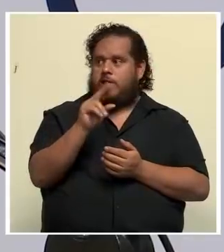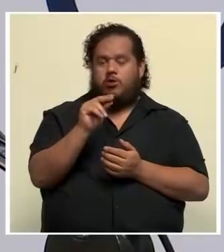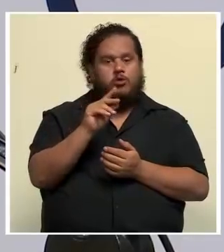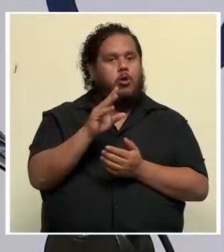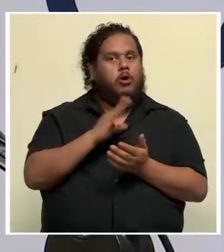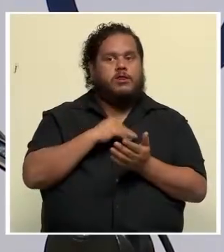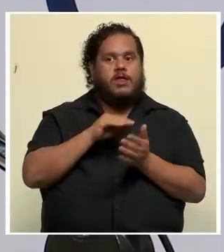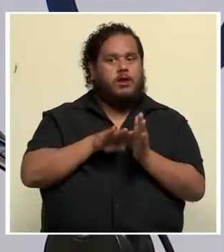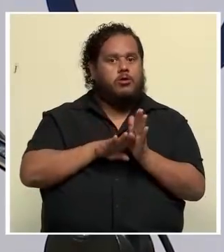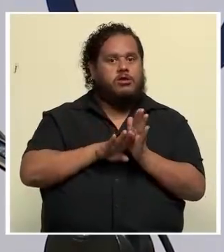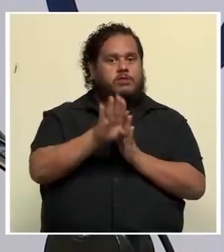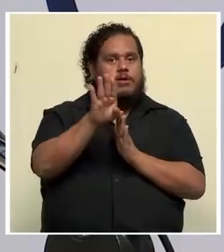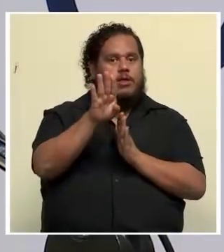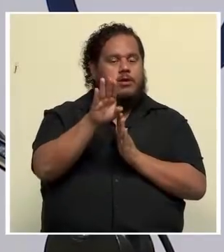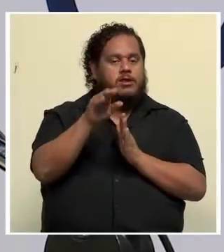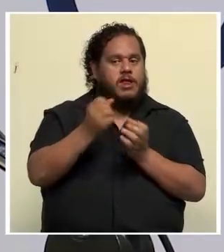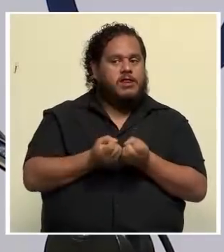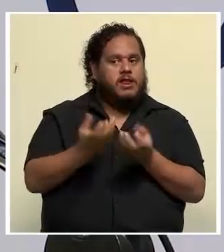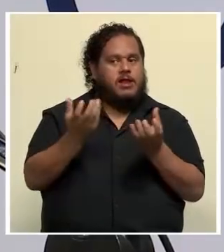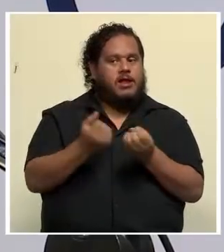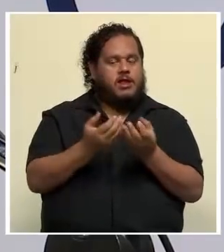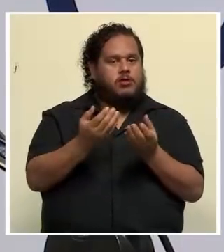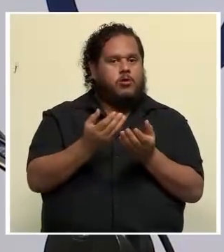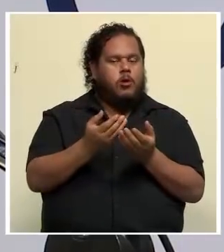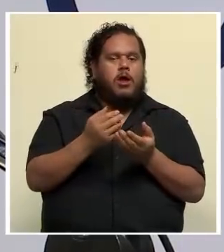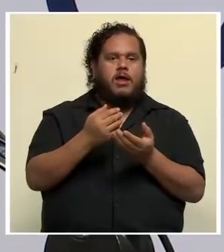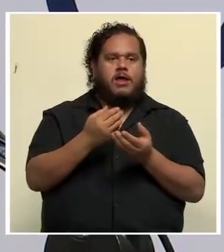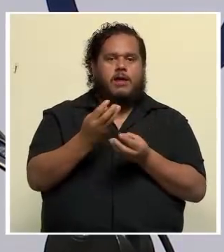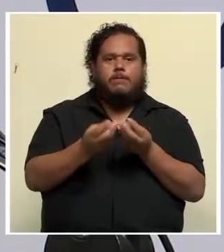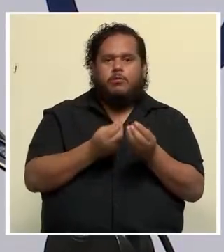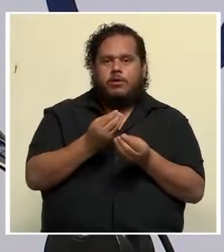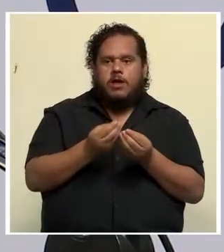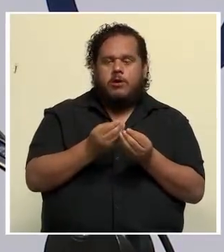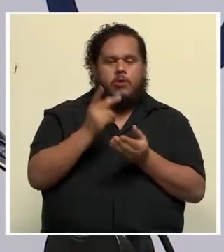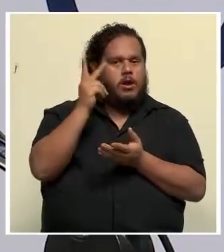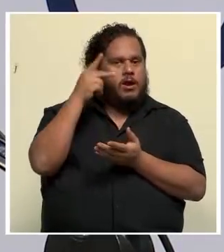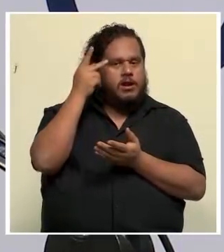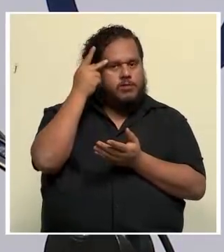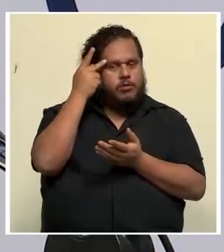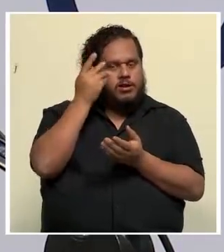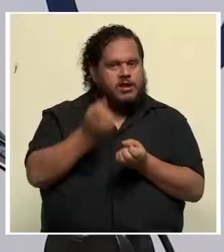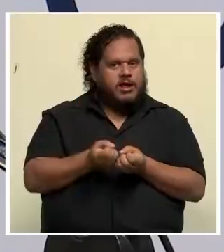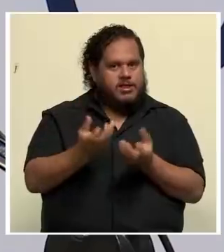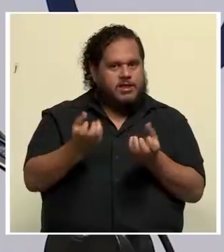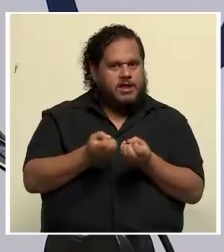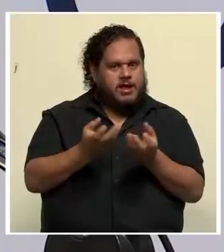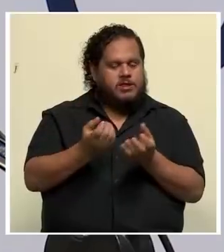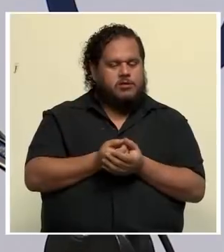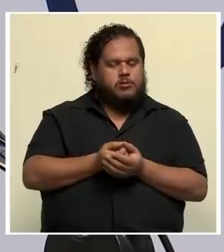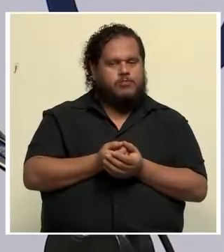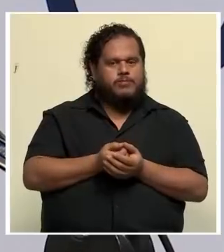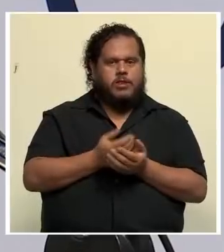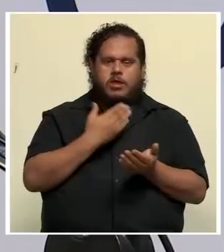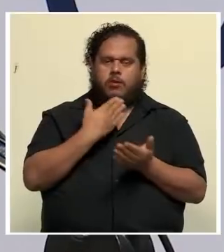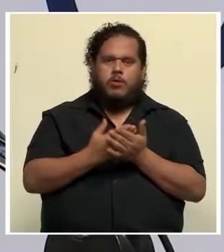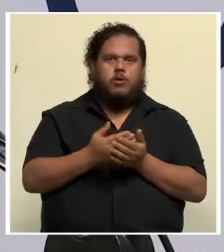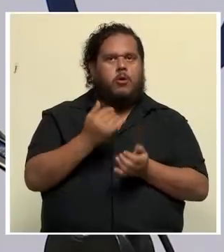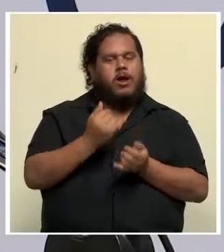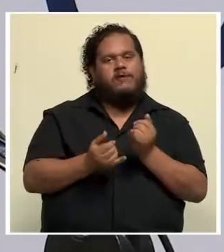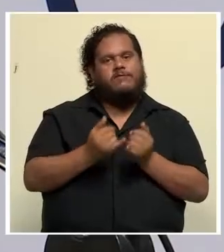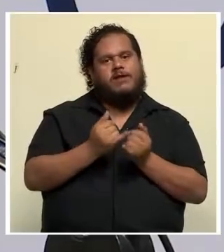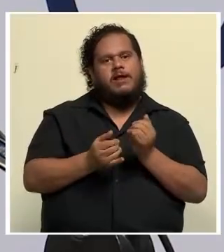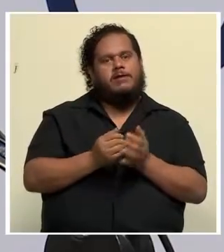del gasto que propiciaron las políticas de gasto. Y bueno, y al